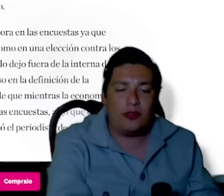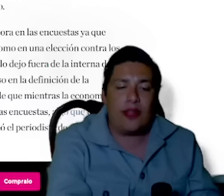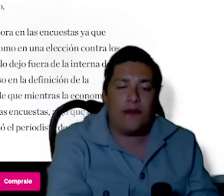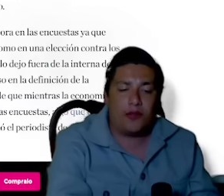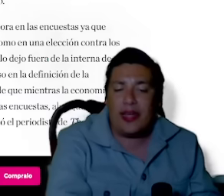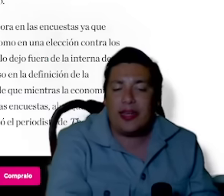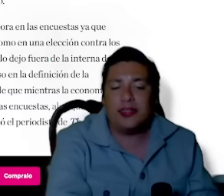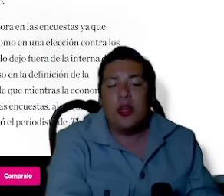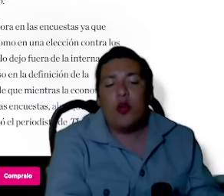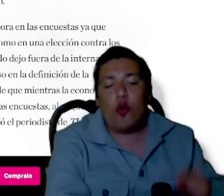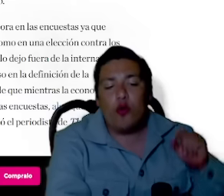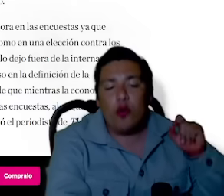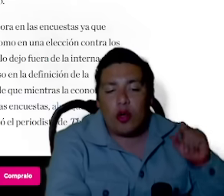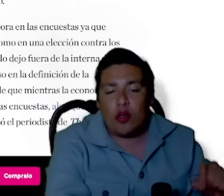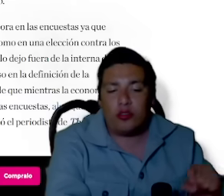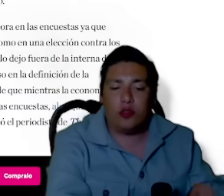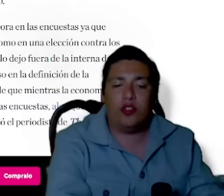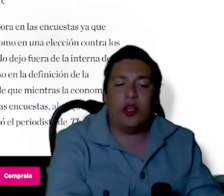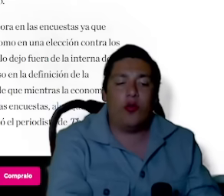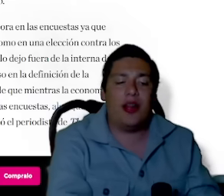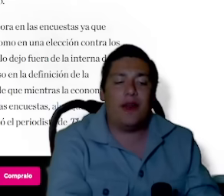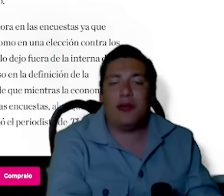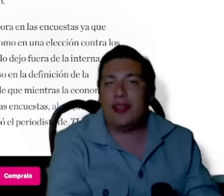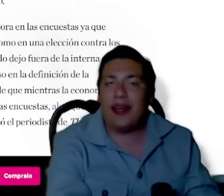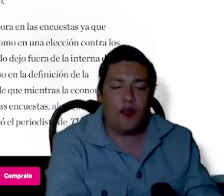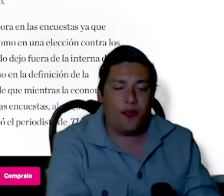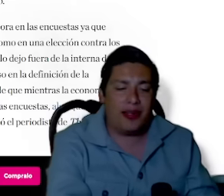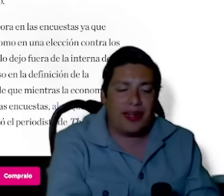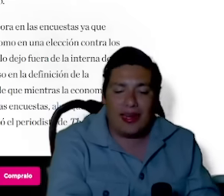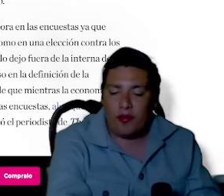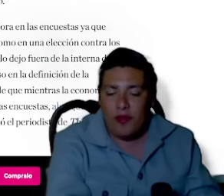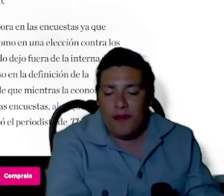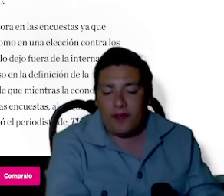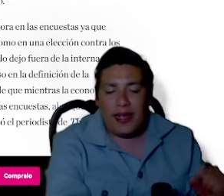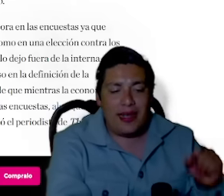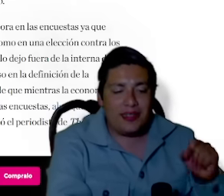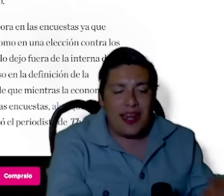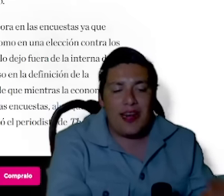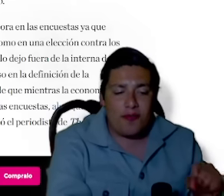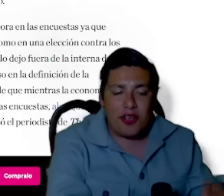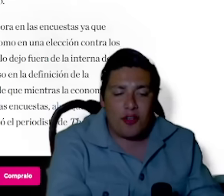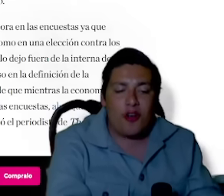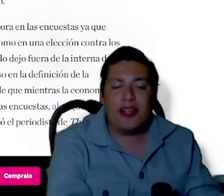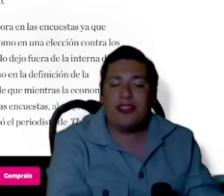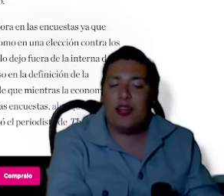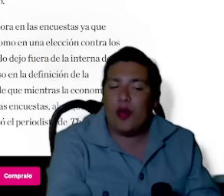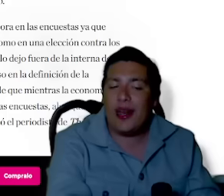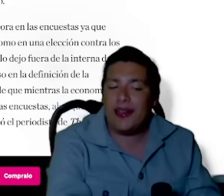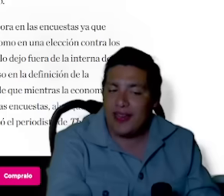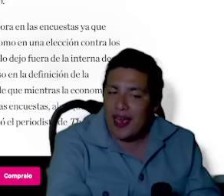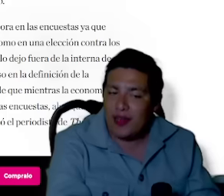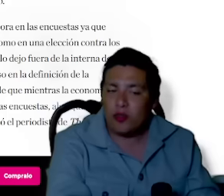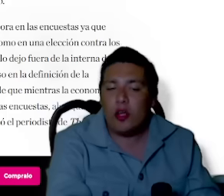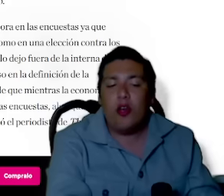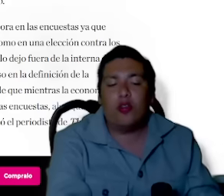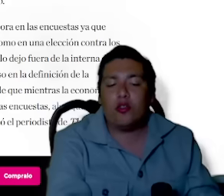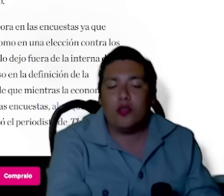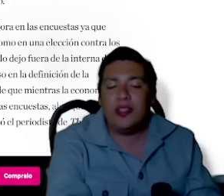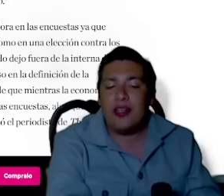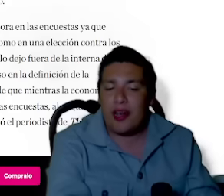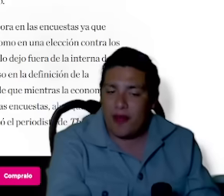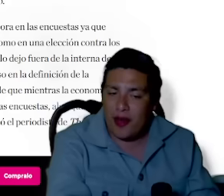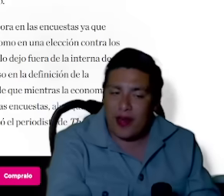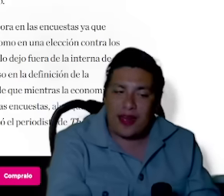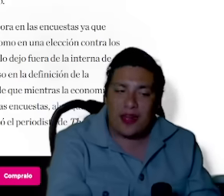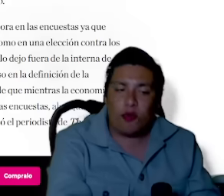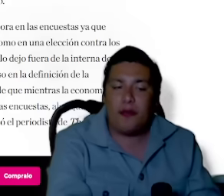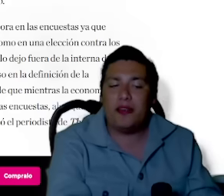ferroviarios en Texas con un costo según el empresariado mexicano de 100 millones de dólares diarios los